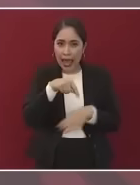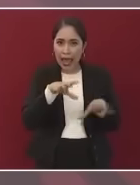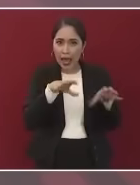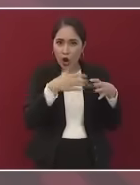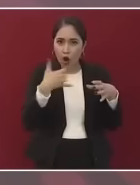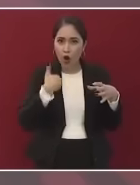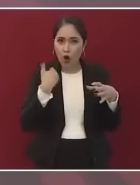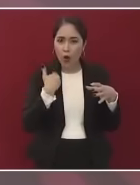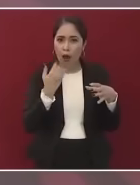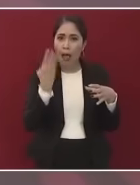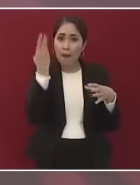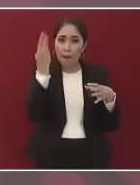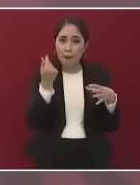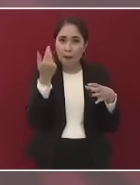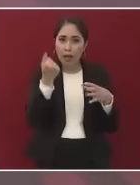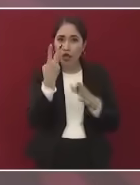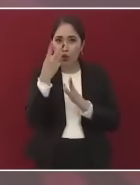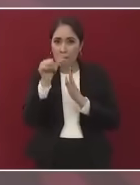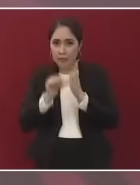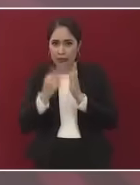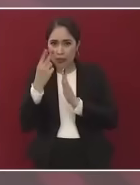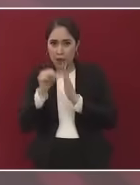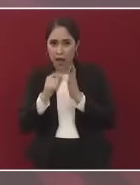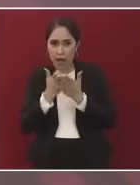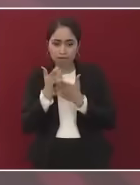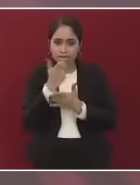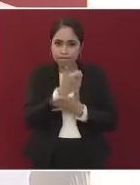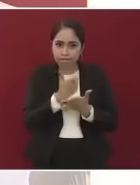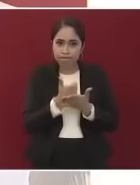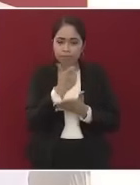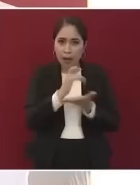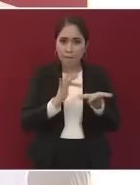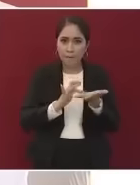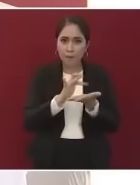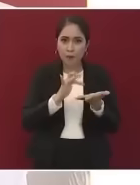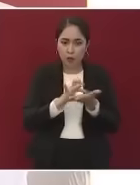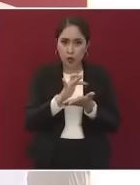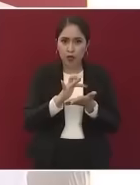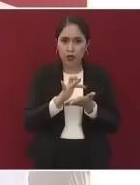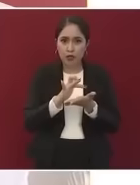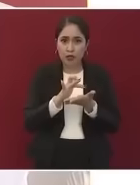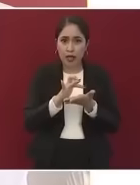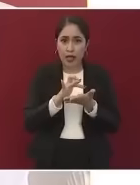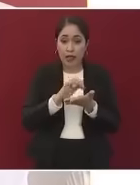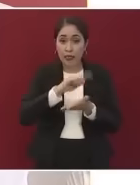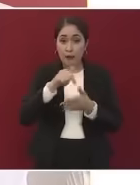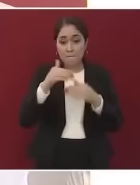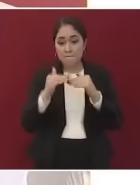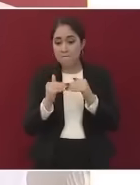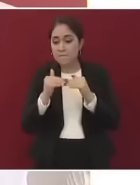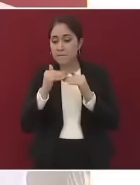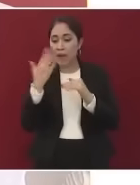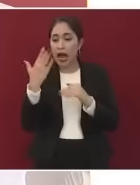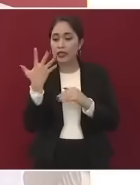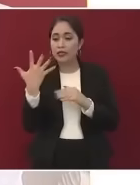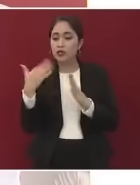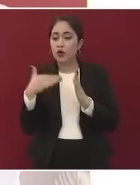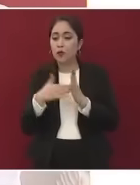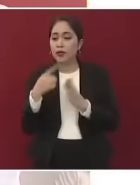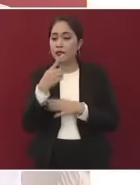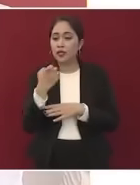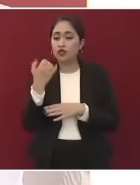colegir que el presidente mexicano no fue con toda la intención primero a la tierra del Chapo y sus chapitos antes que a la capital